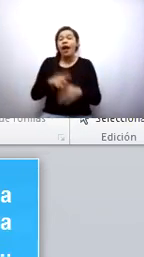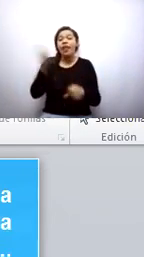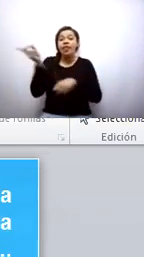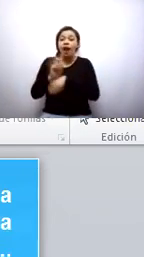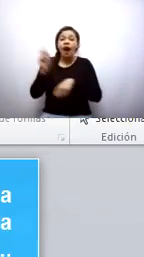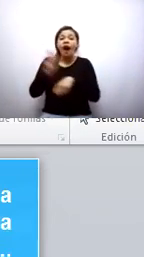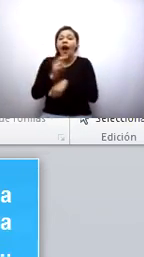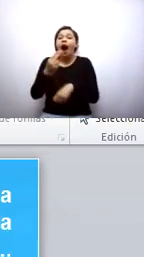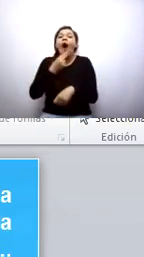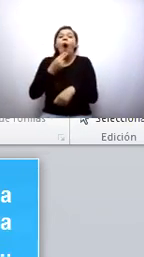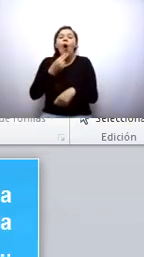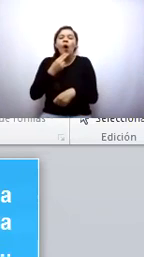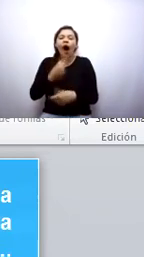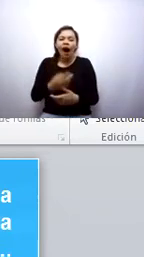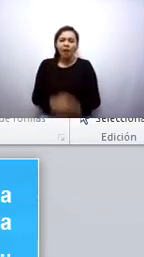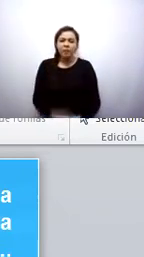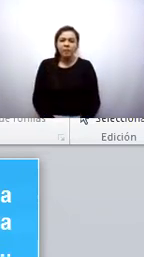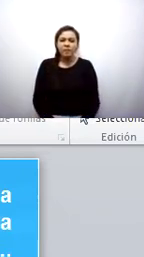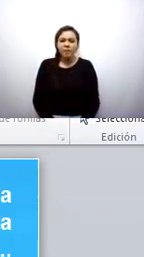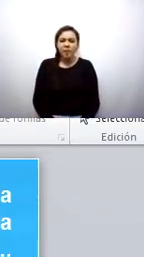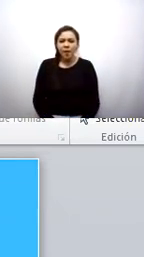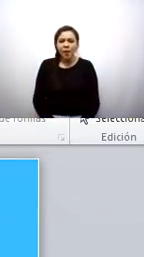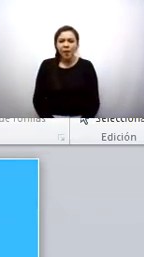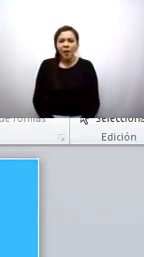básicamente nuestra, ¿no?